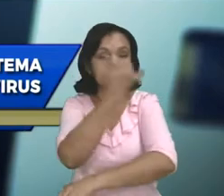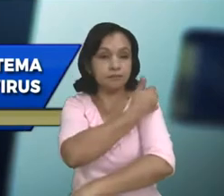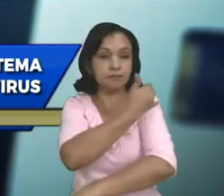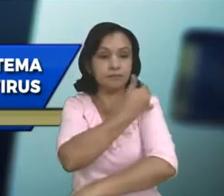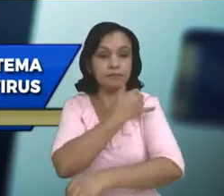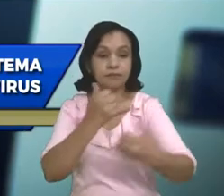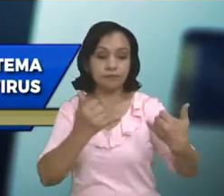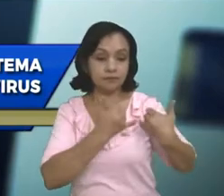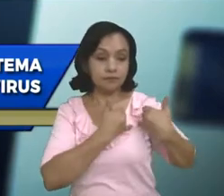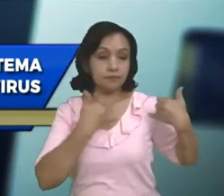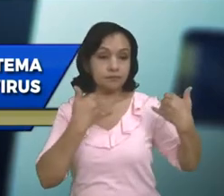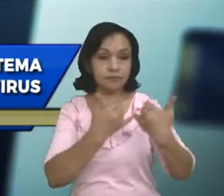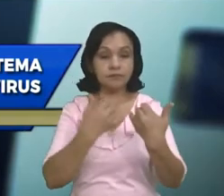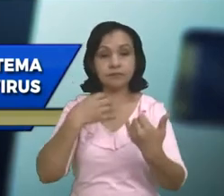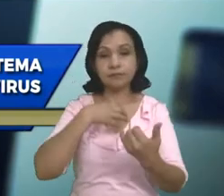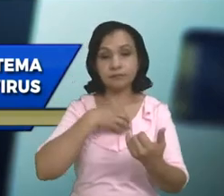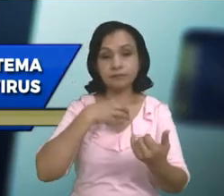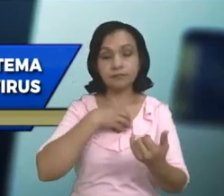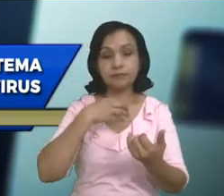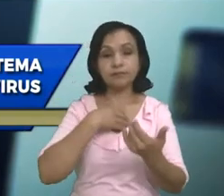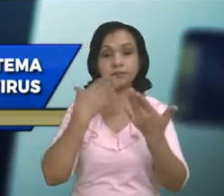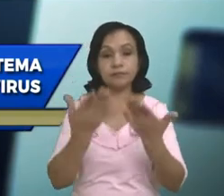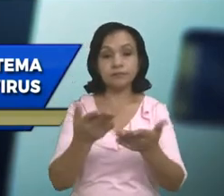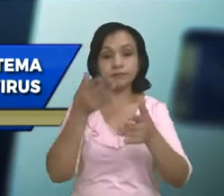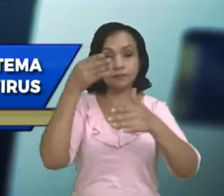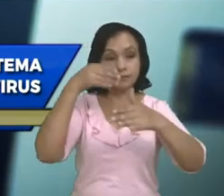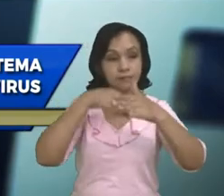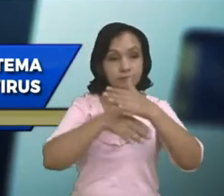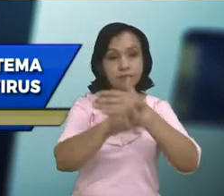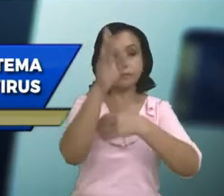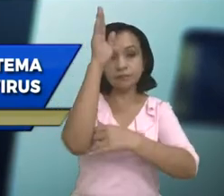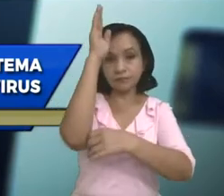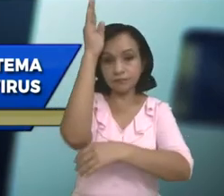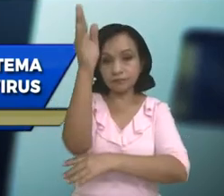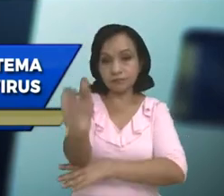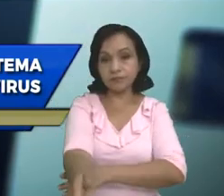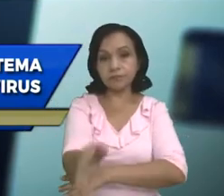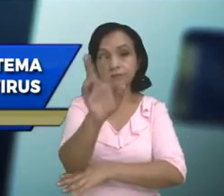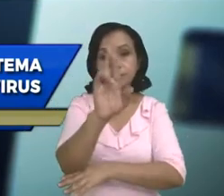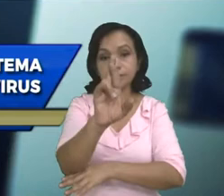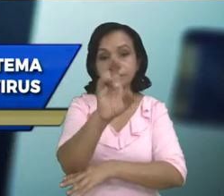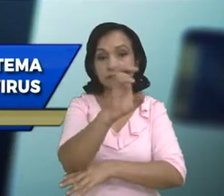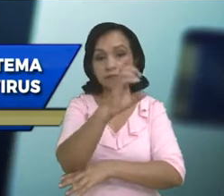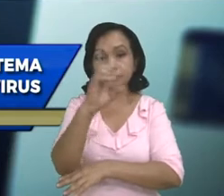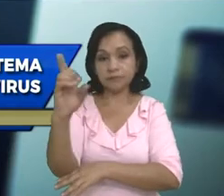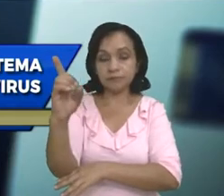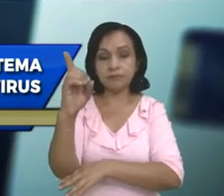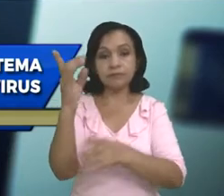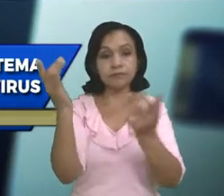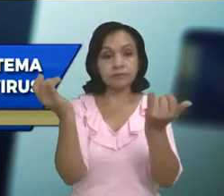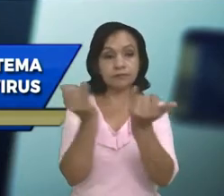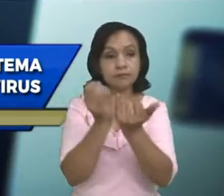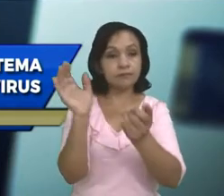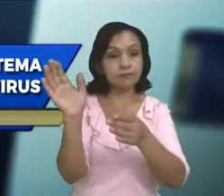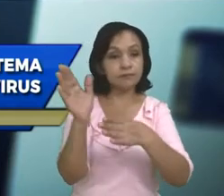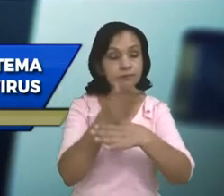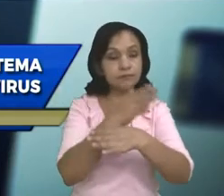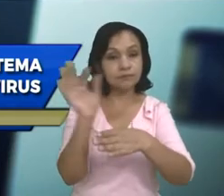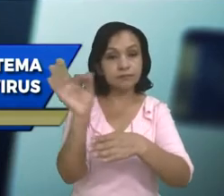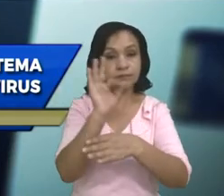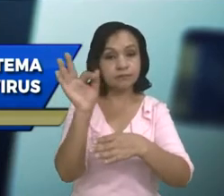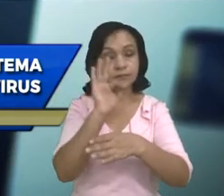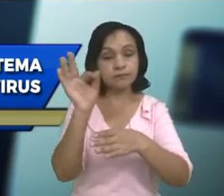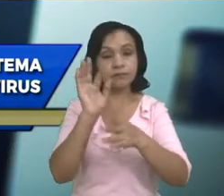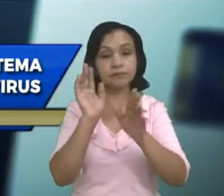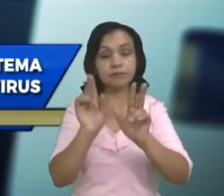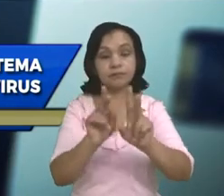que están vinculadas con los puntos de entrada la red comunitaria y las medidas que se han venido difundiendo a nivel